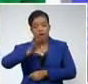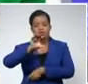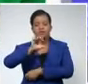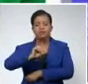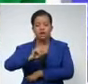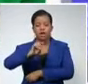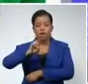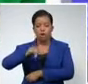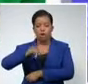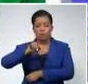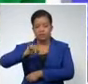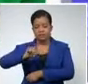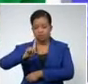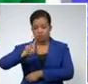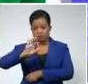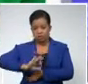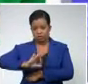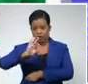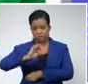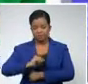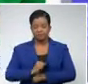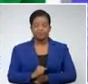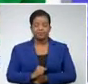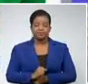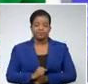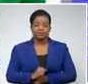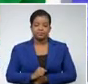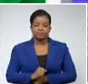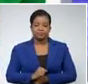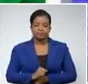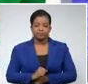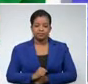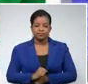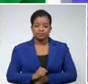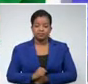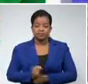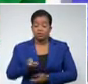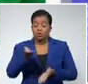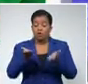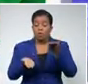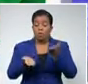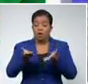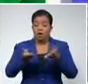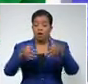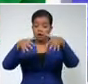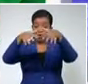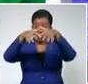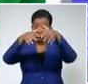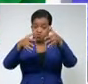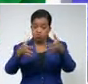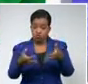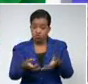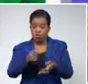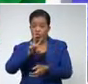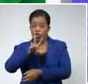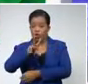0,61%, que comparada con el mundo 2,21%.